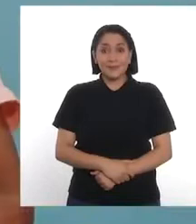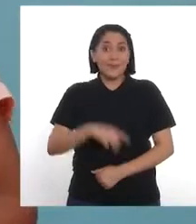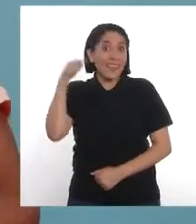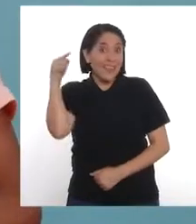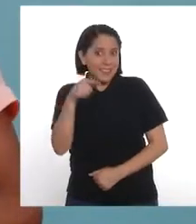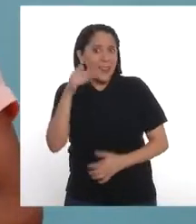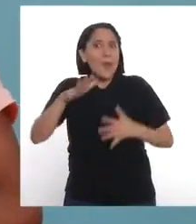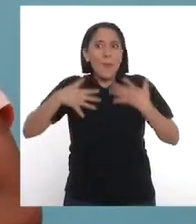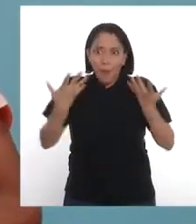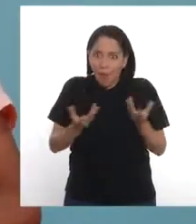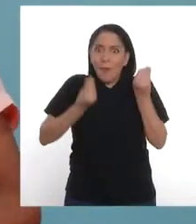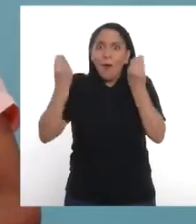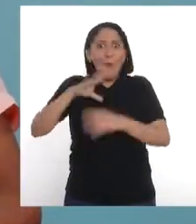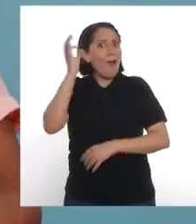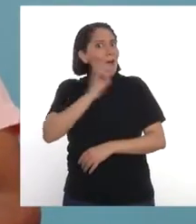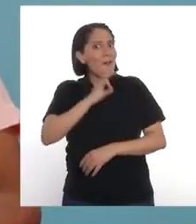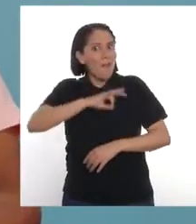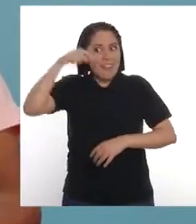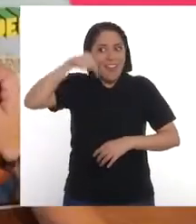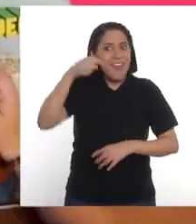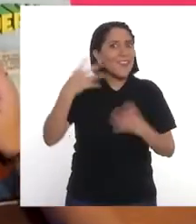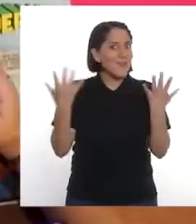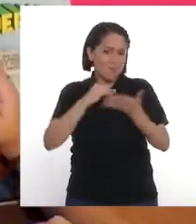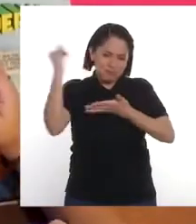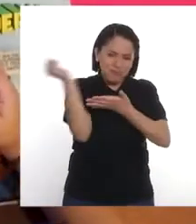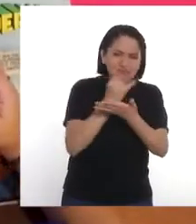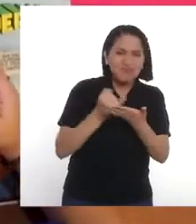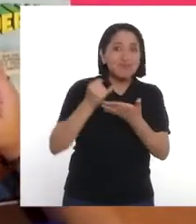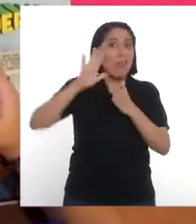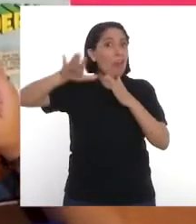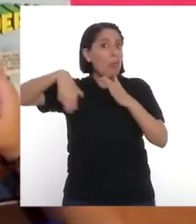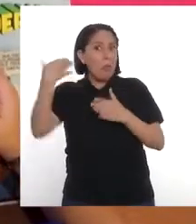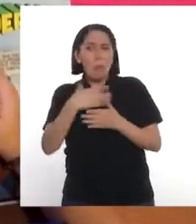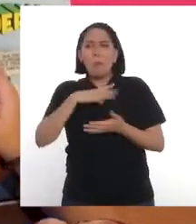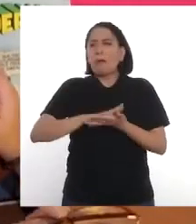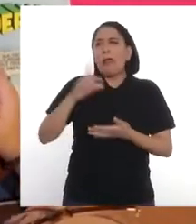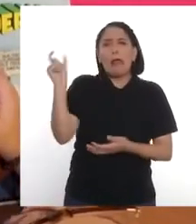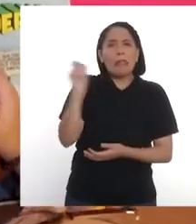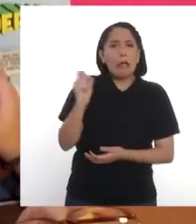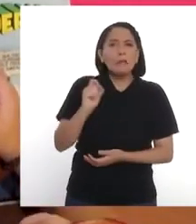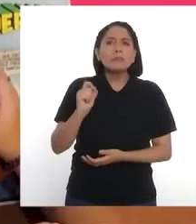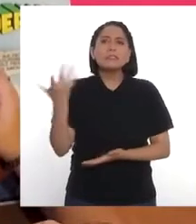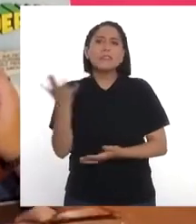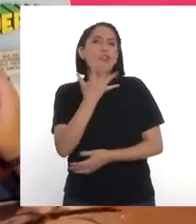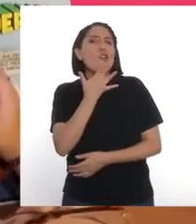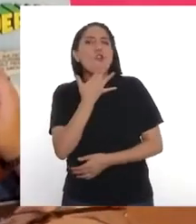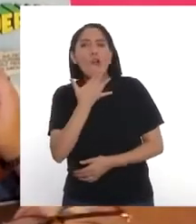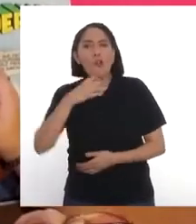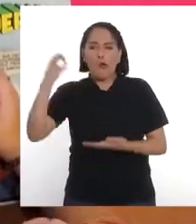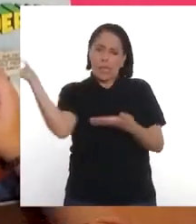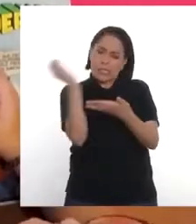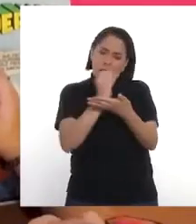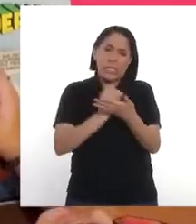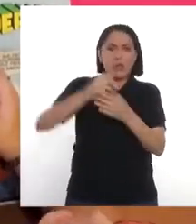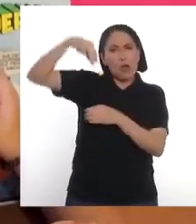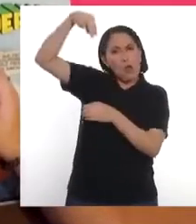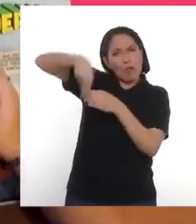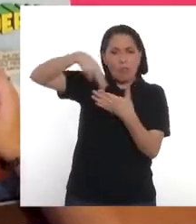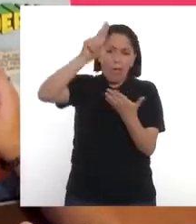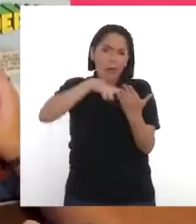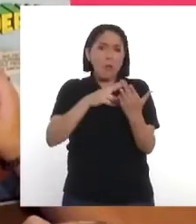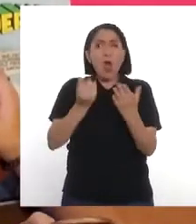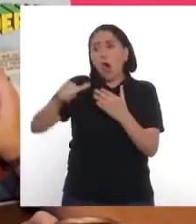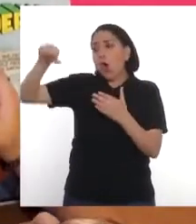Así lo podemos aprovechar al máximo. Luego podemos utilizar lápices de colores, crayones, témperas